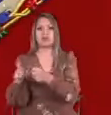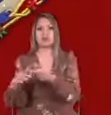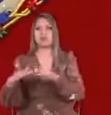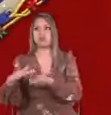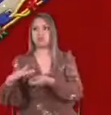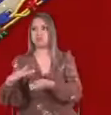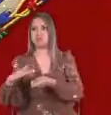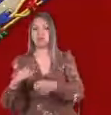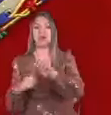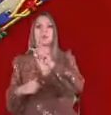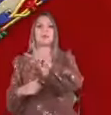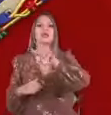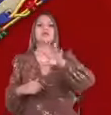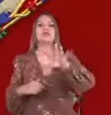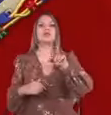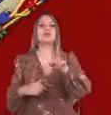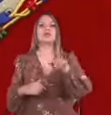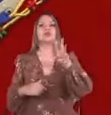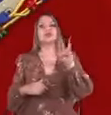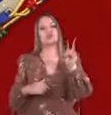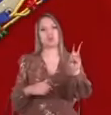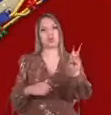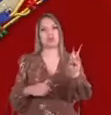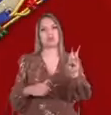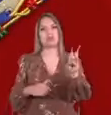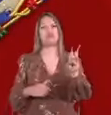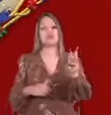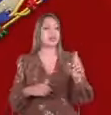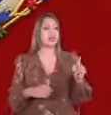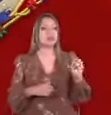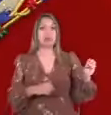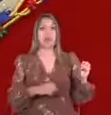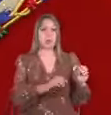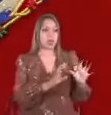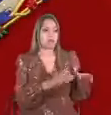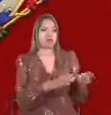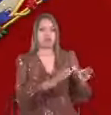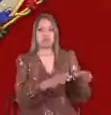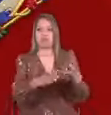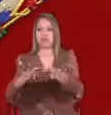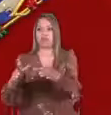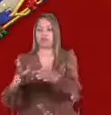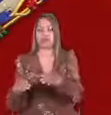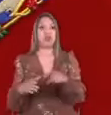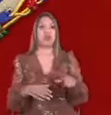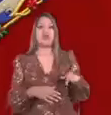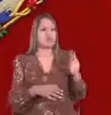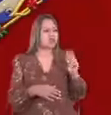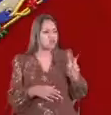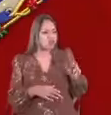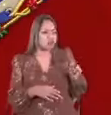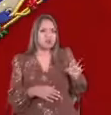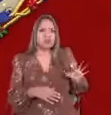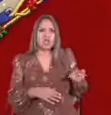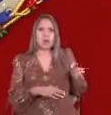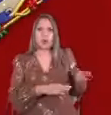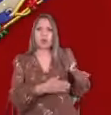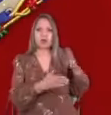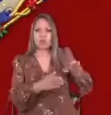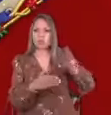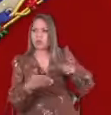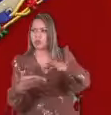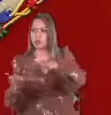escuchen, de 25.6 por cada 100.000 habitantes. Desde 2018 vivimos un proceso de destrucción de